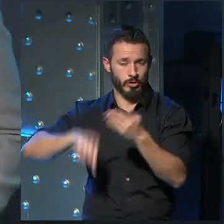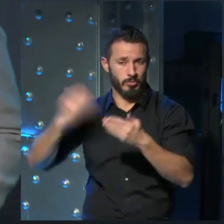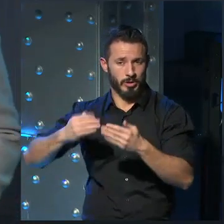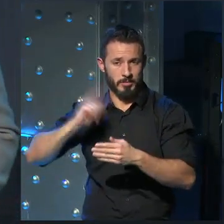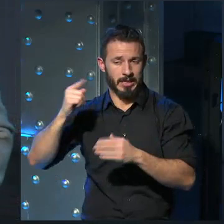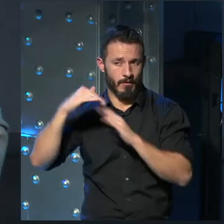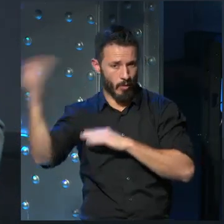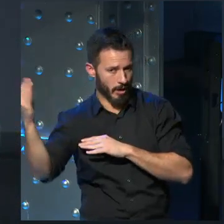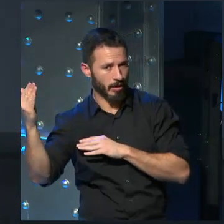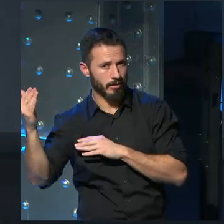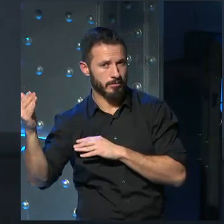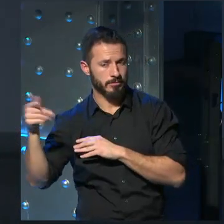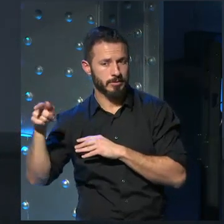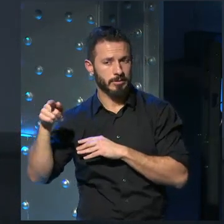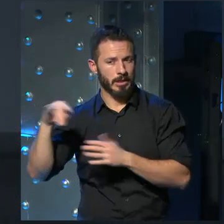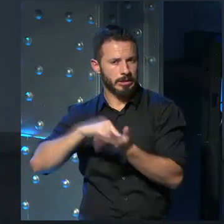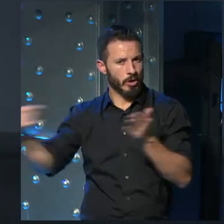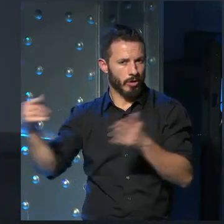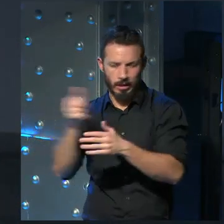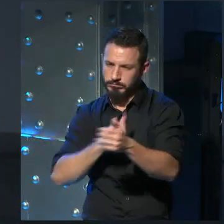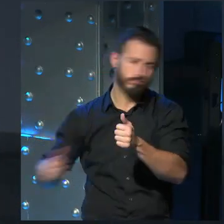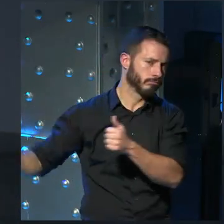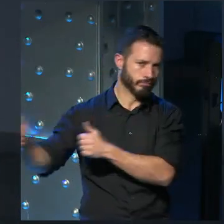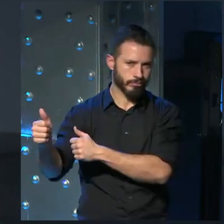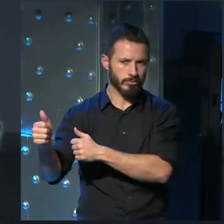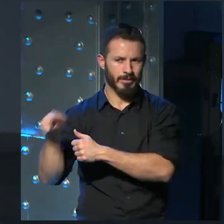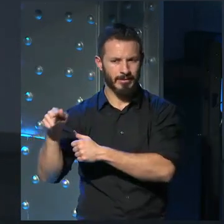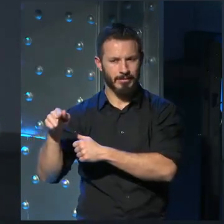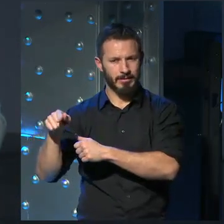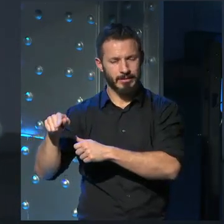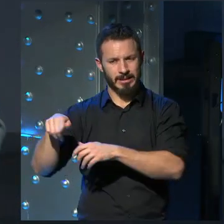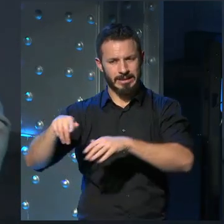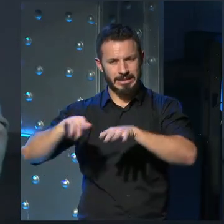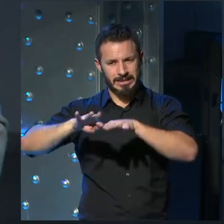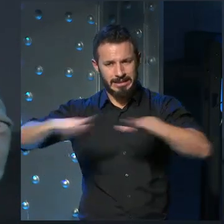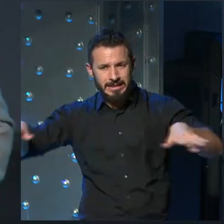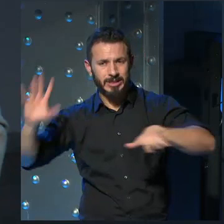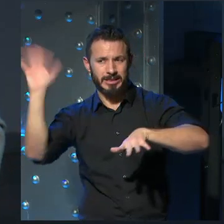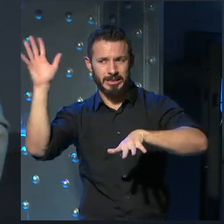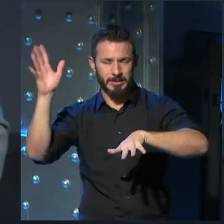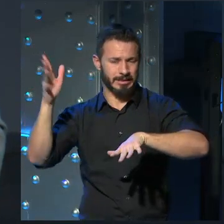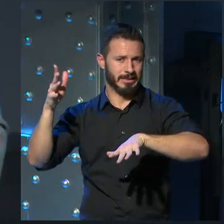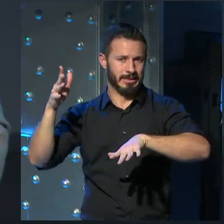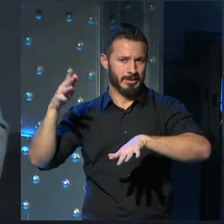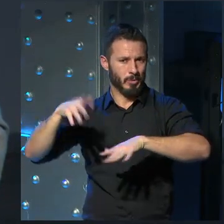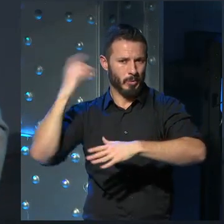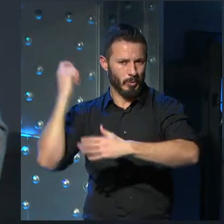un ejemplo de lo que es tecnología puntera en unas condiciones del terreno y climatológicas